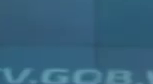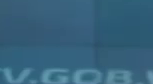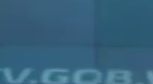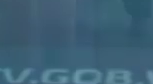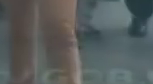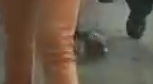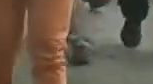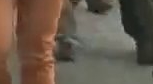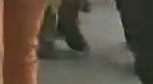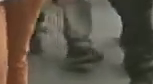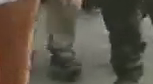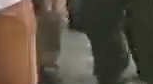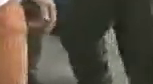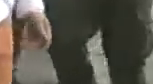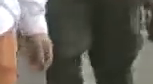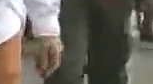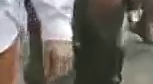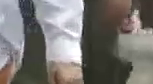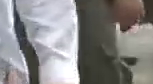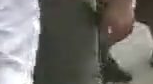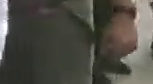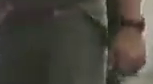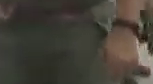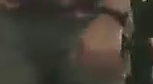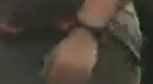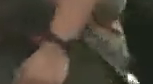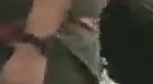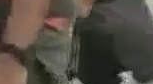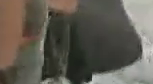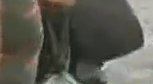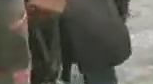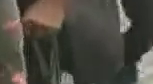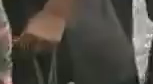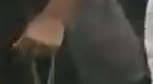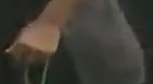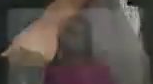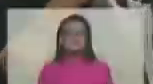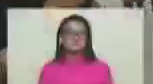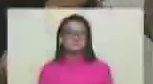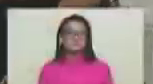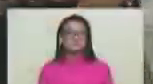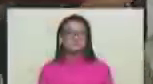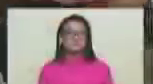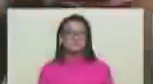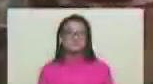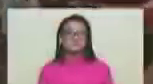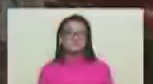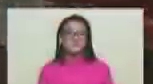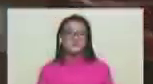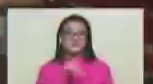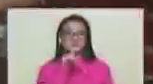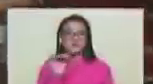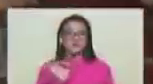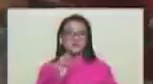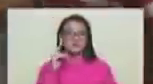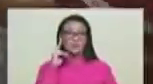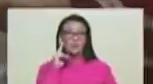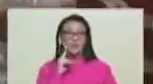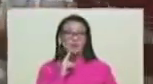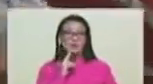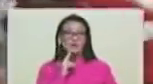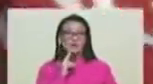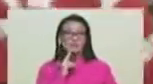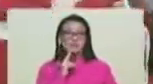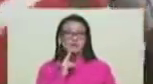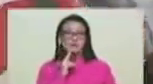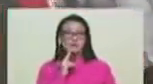ahora, integrantes del comando de campaña Simón Bolívar ofrecen detalles. Ahí vemos a través de las imágenes esto en el Teatro Bolívar, cómo llegan